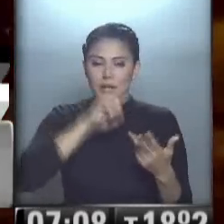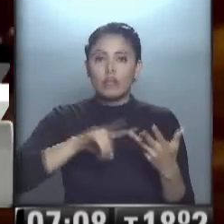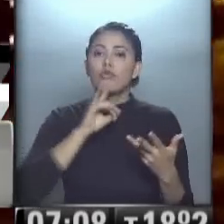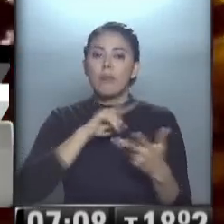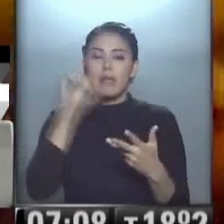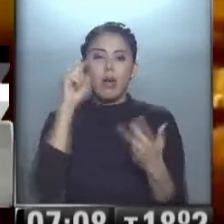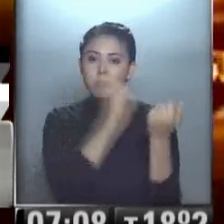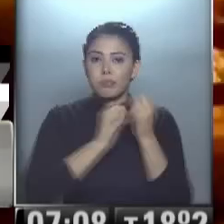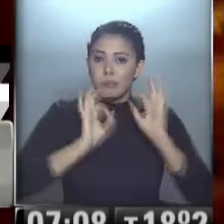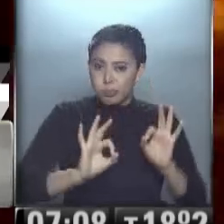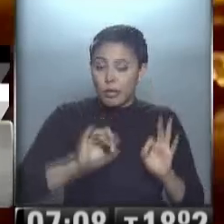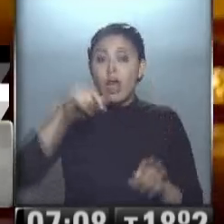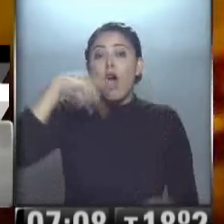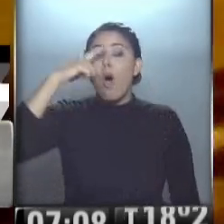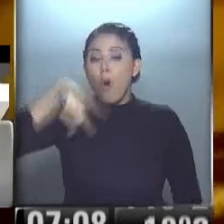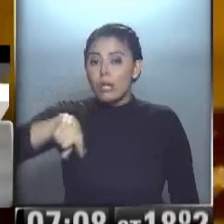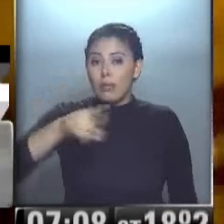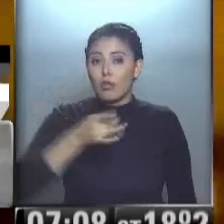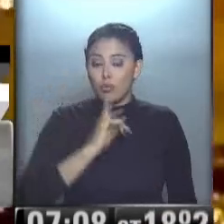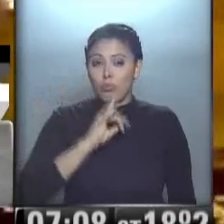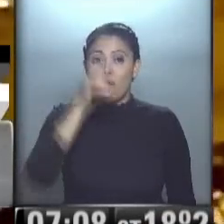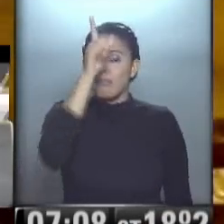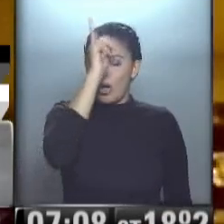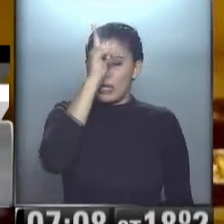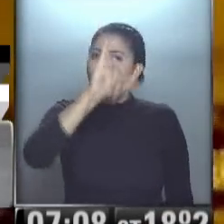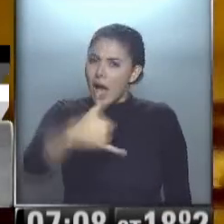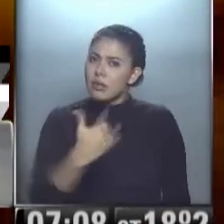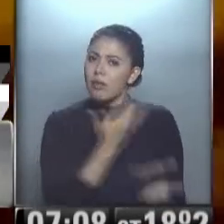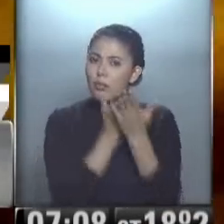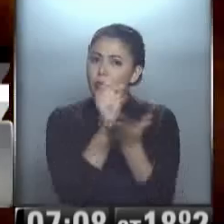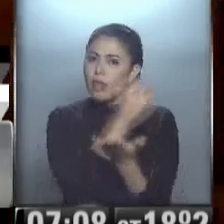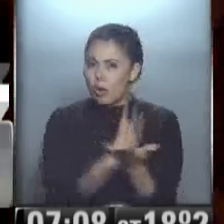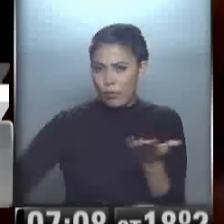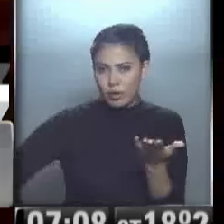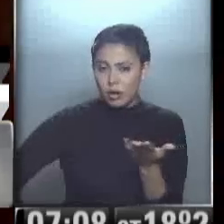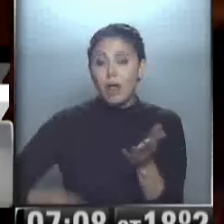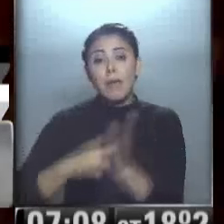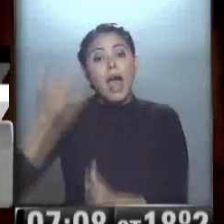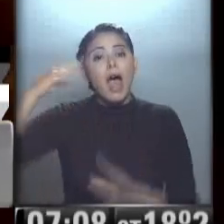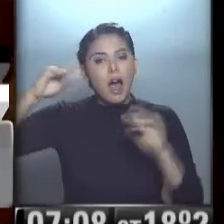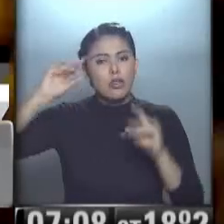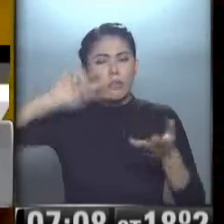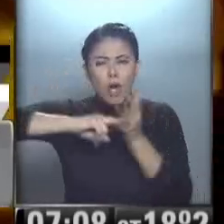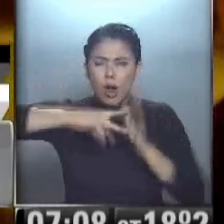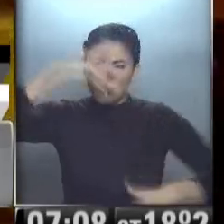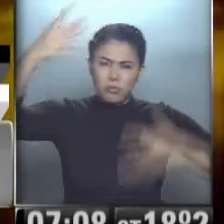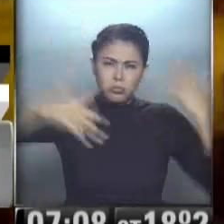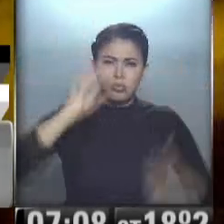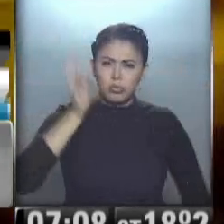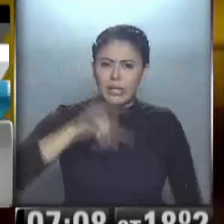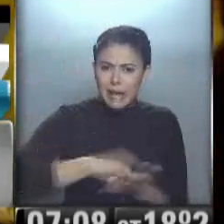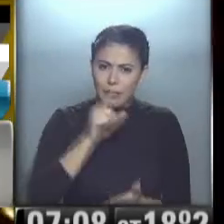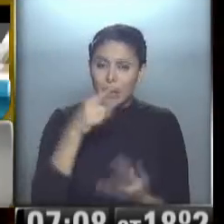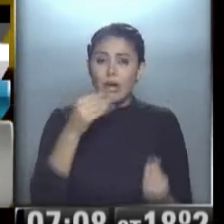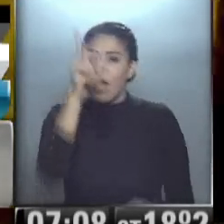tucumán en esta última provincia los efectivos aceptaron la propuesta del gobierno de alperovich pero anoche incidentes en el centro de San Miguel cuando